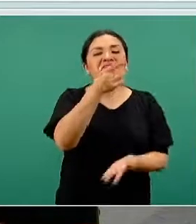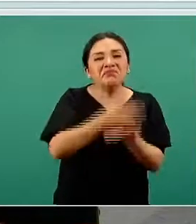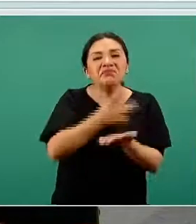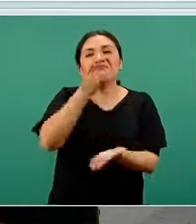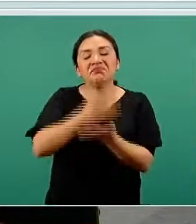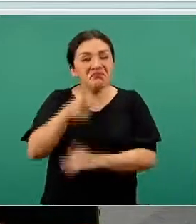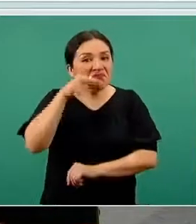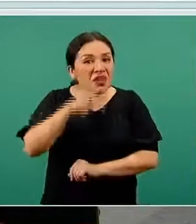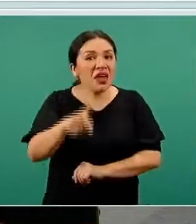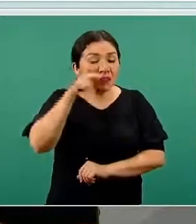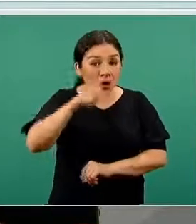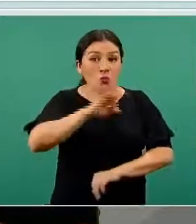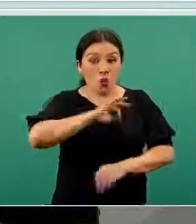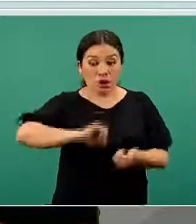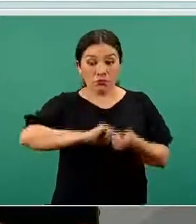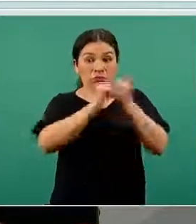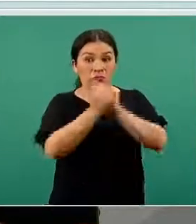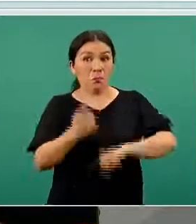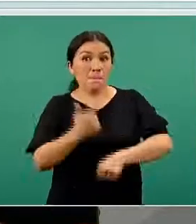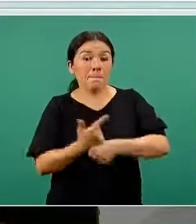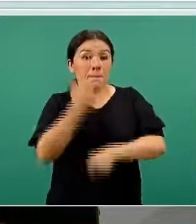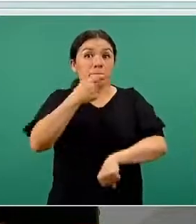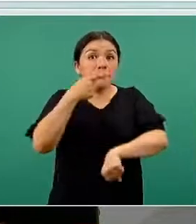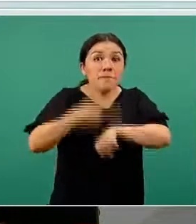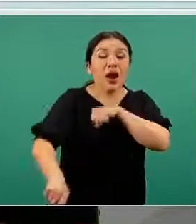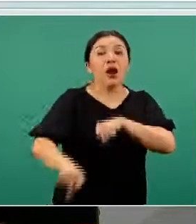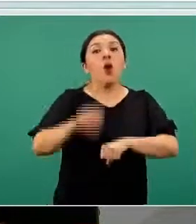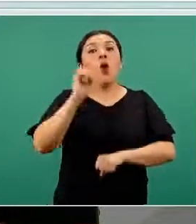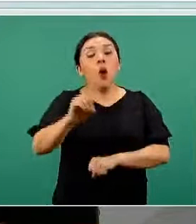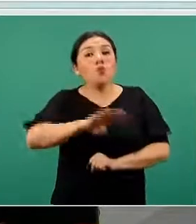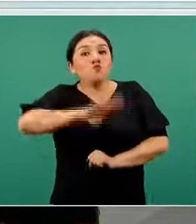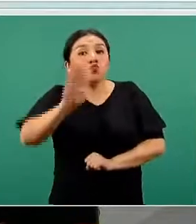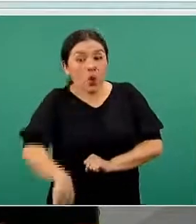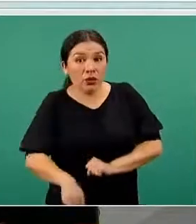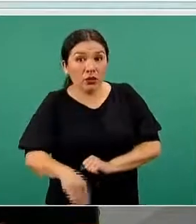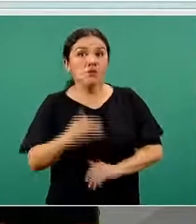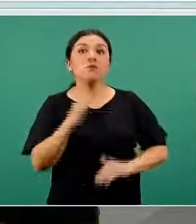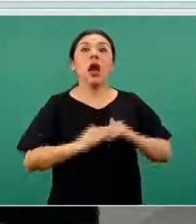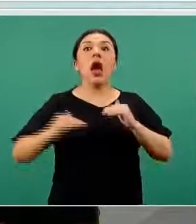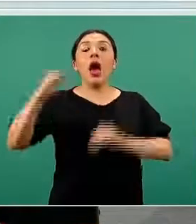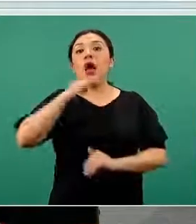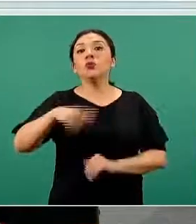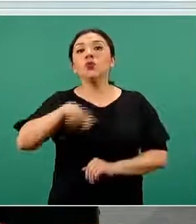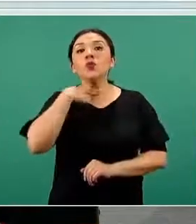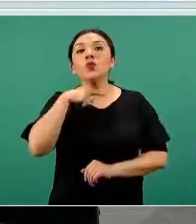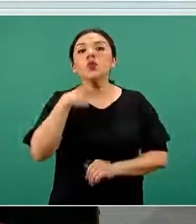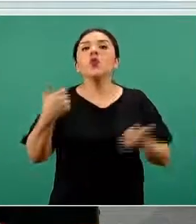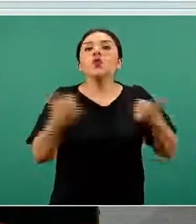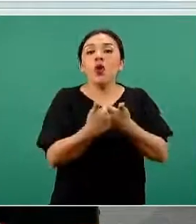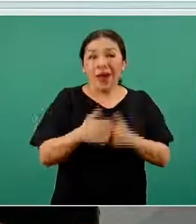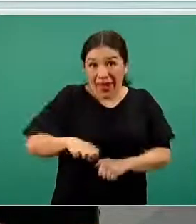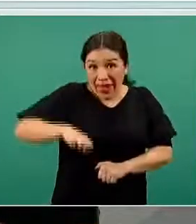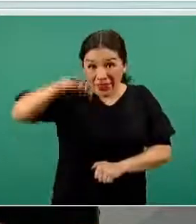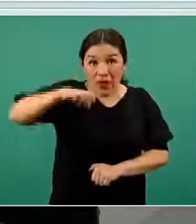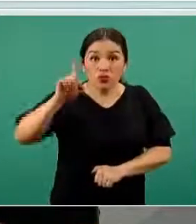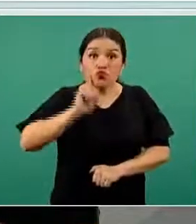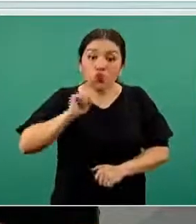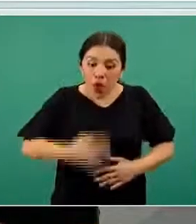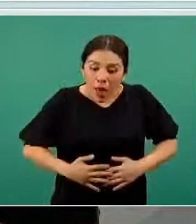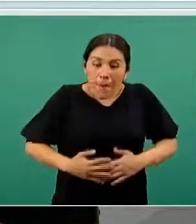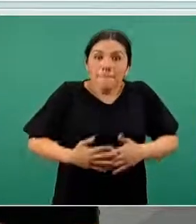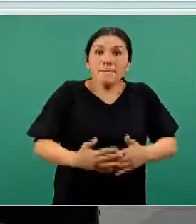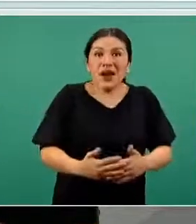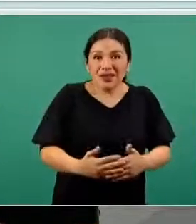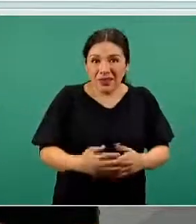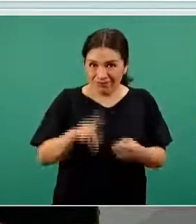que el riesgo de complicaciones y de muerte aumenta significativamente con la edad de la mujer